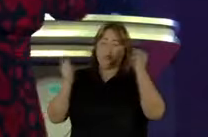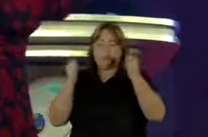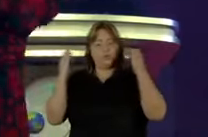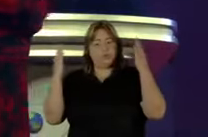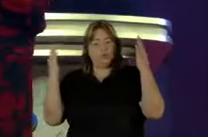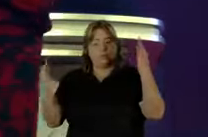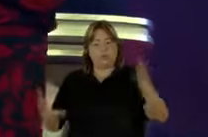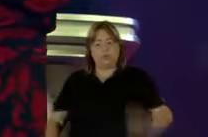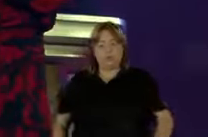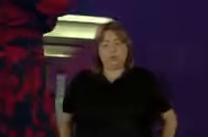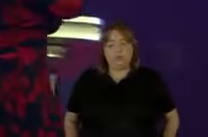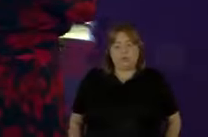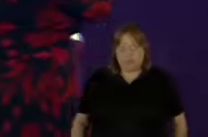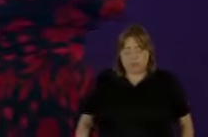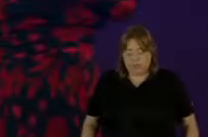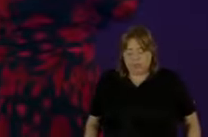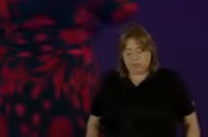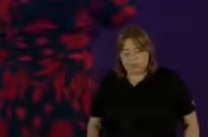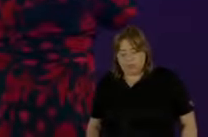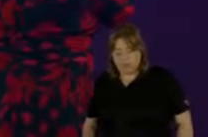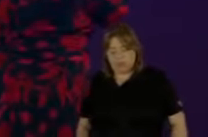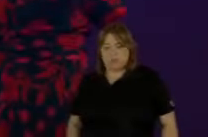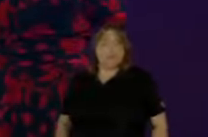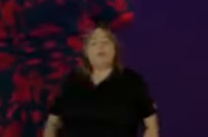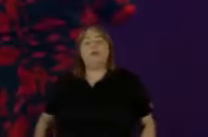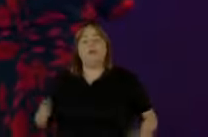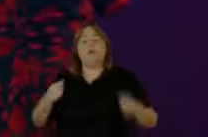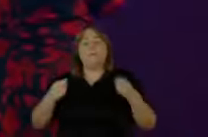Pon otro lugar en la mesa.